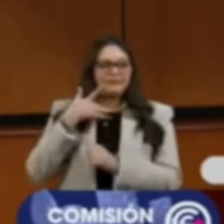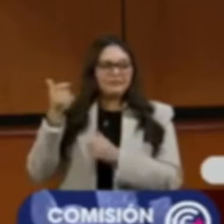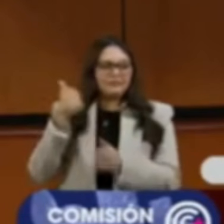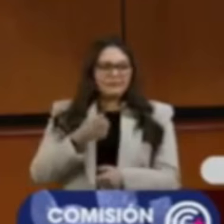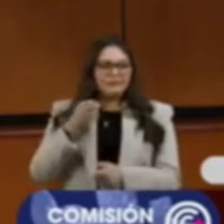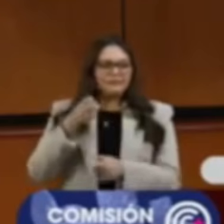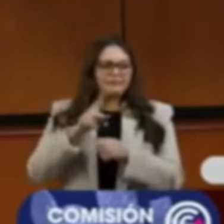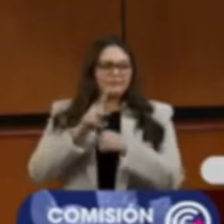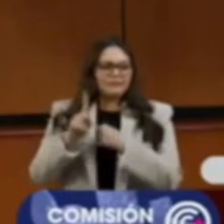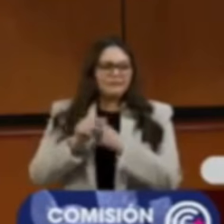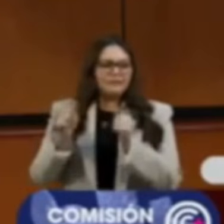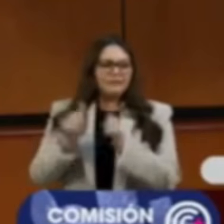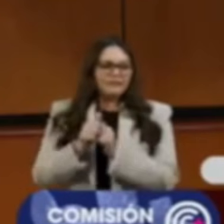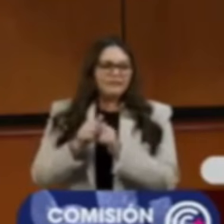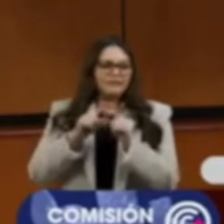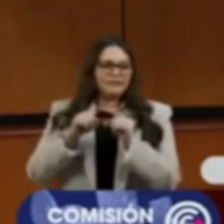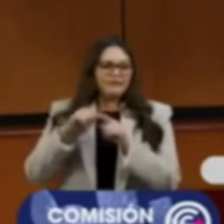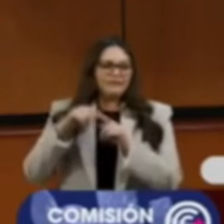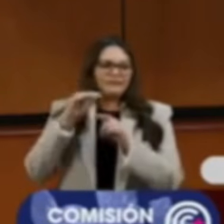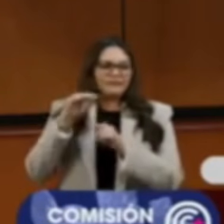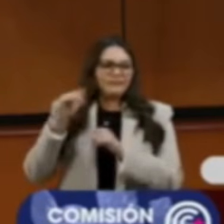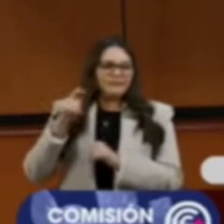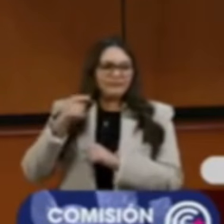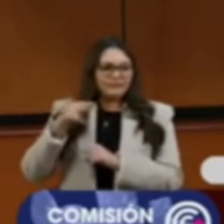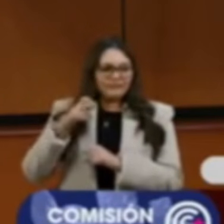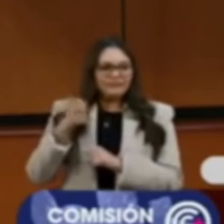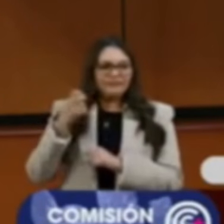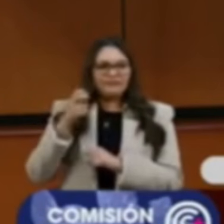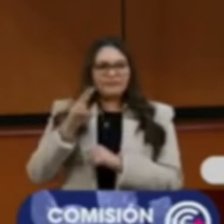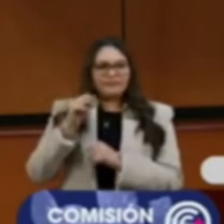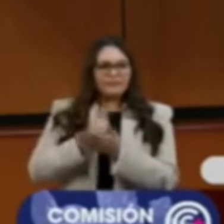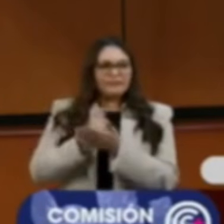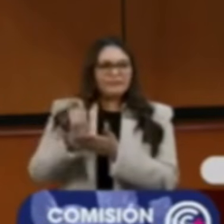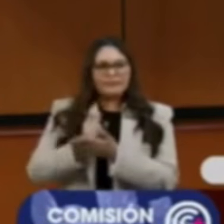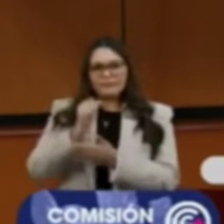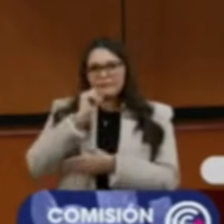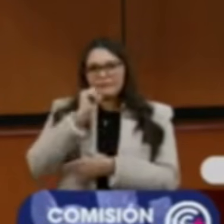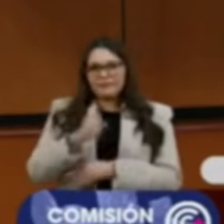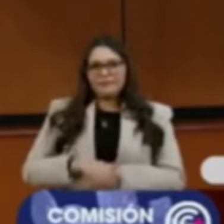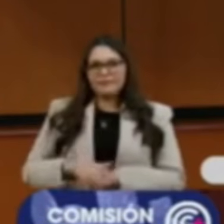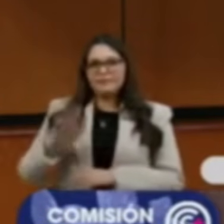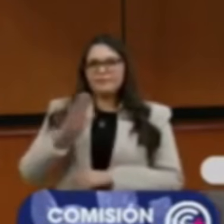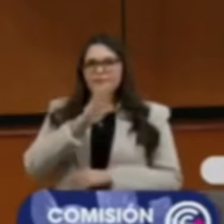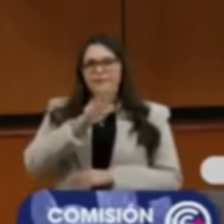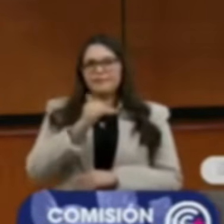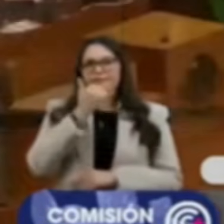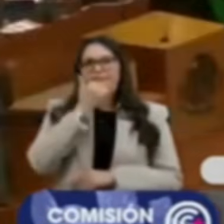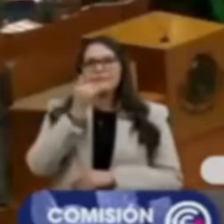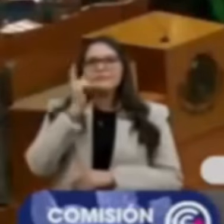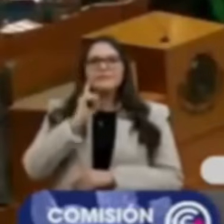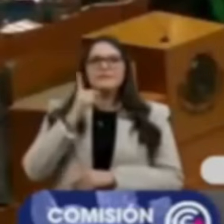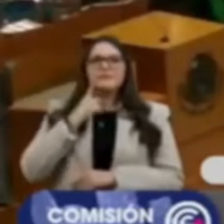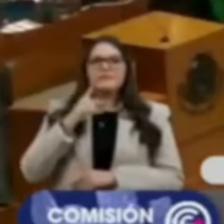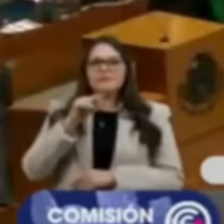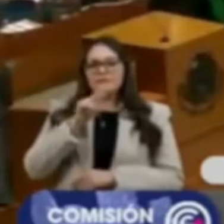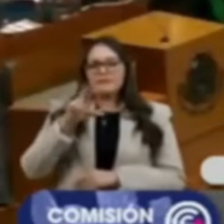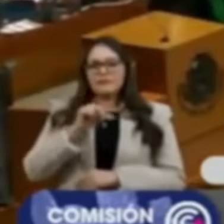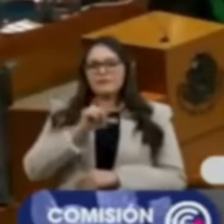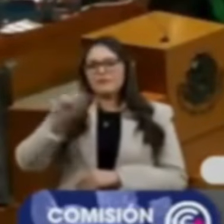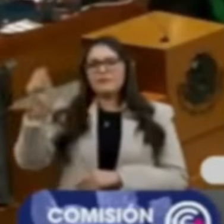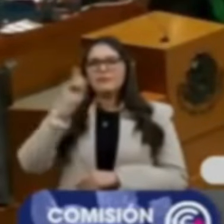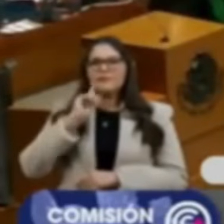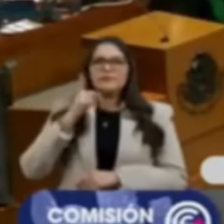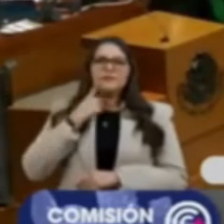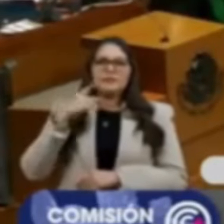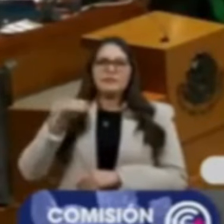medio de ferrotanques, que pues no se paga al fisco. Navarro. Sí, la diputada Bernal, ¿con qué